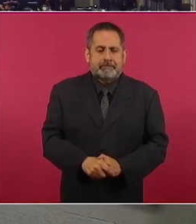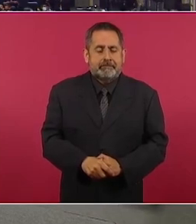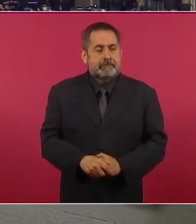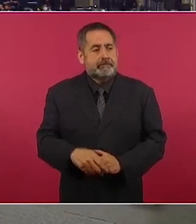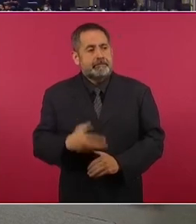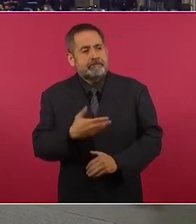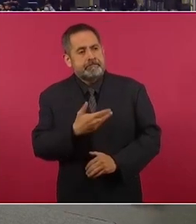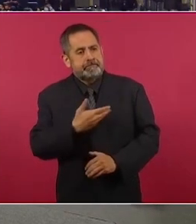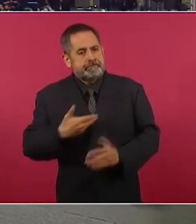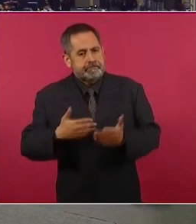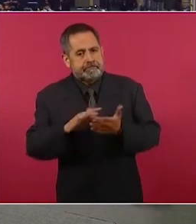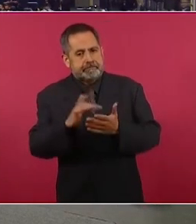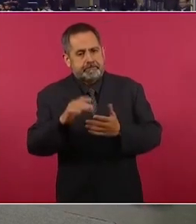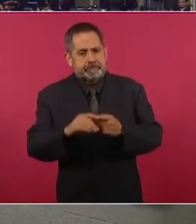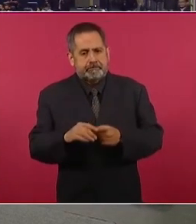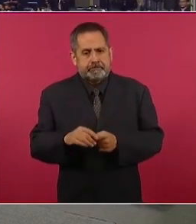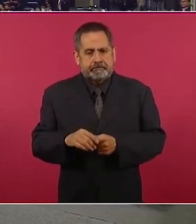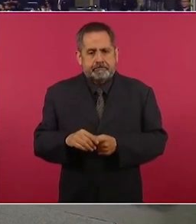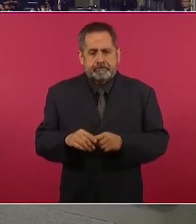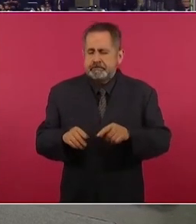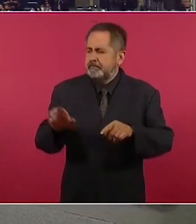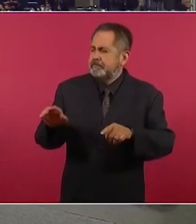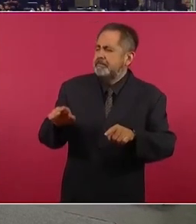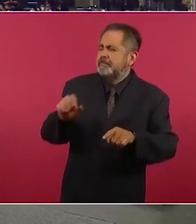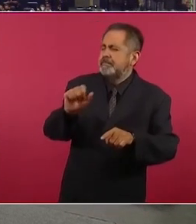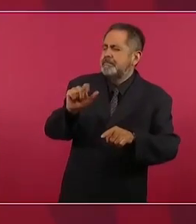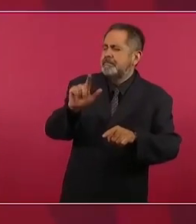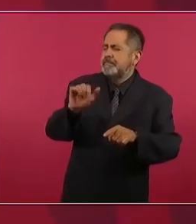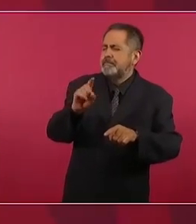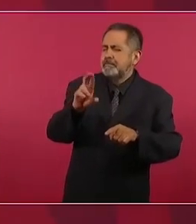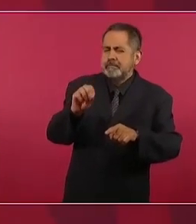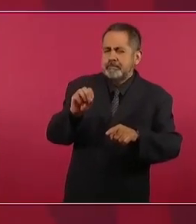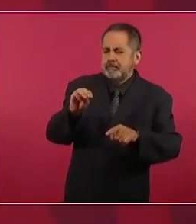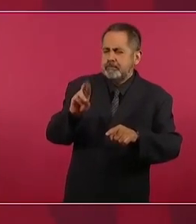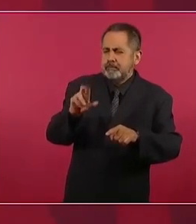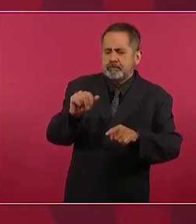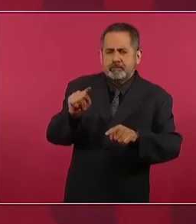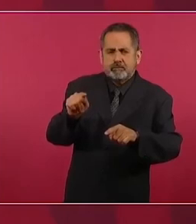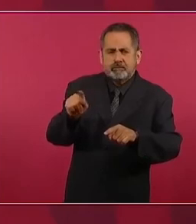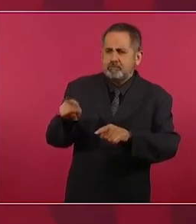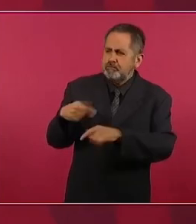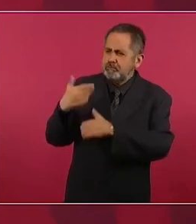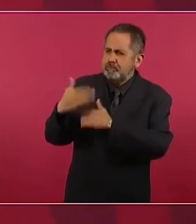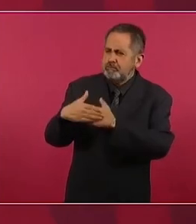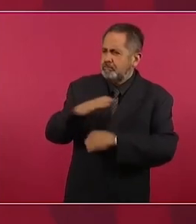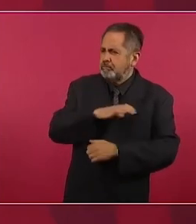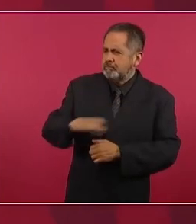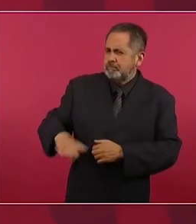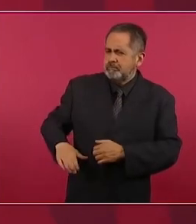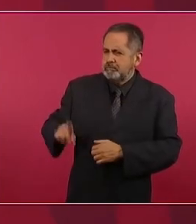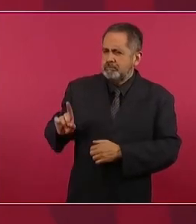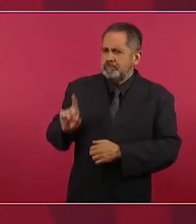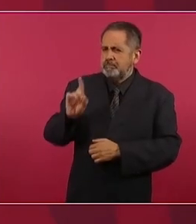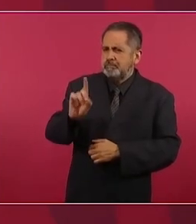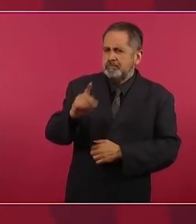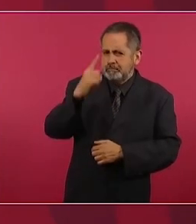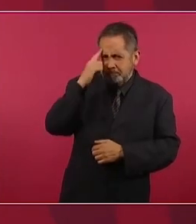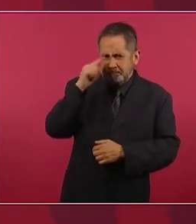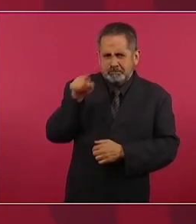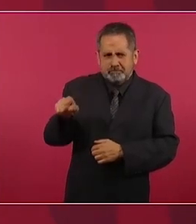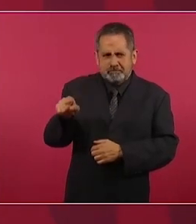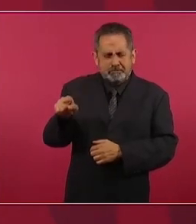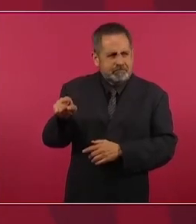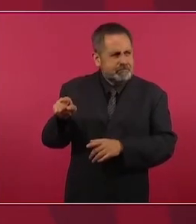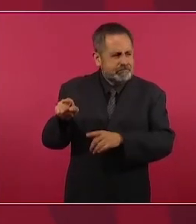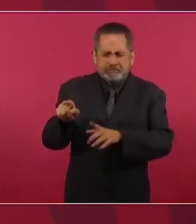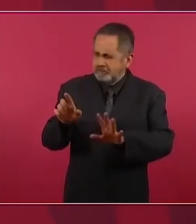Gracias, presidente. Marco Antonio Olvera. Alejandro Murat, creo que se postuló como candidato a